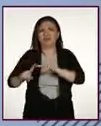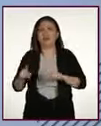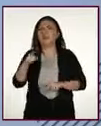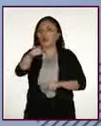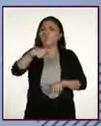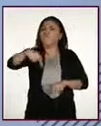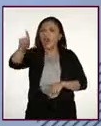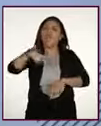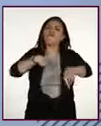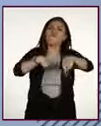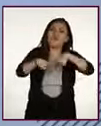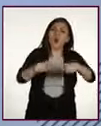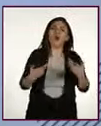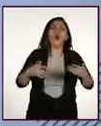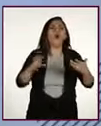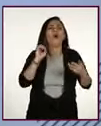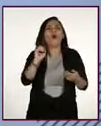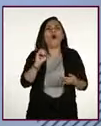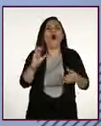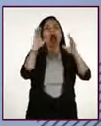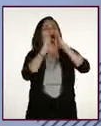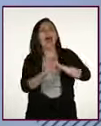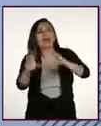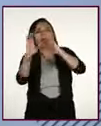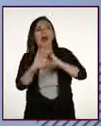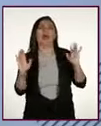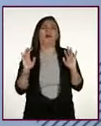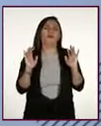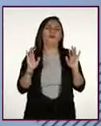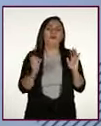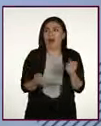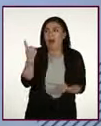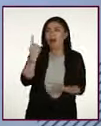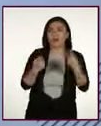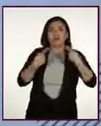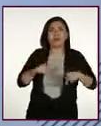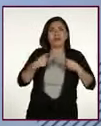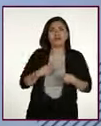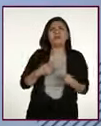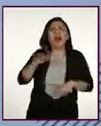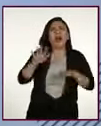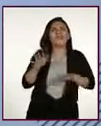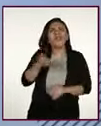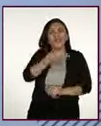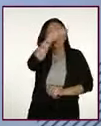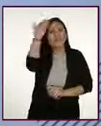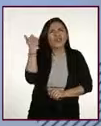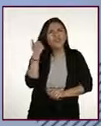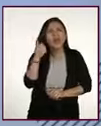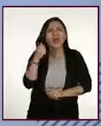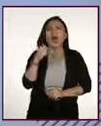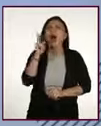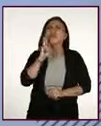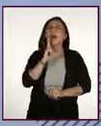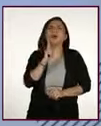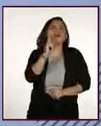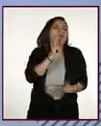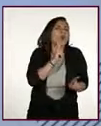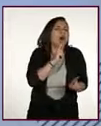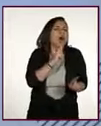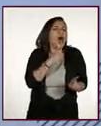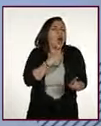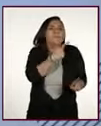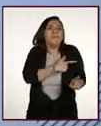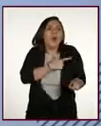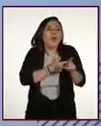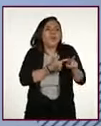hacer teatro, tienes que cantar, y porque hay gente que ni siquiera lo sabe, que cuando lo empieza a buscar, le gusta, le sale bien, y